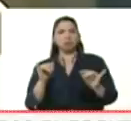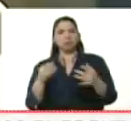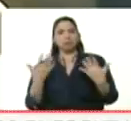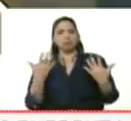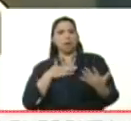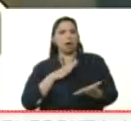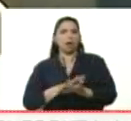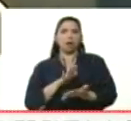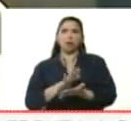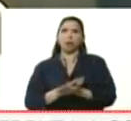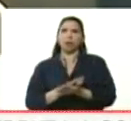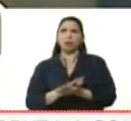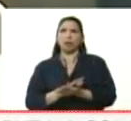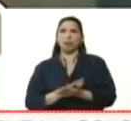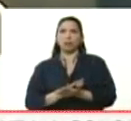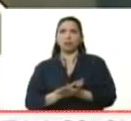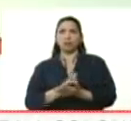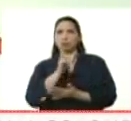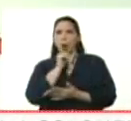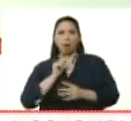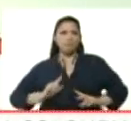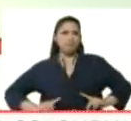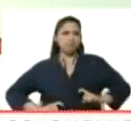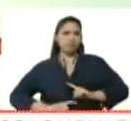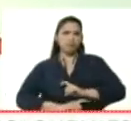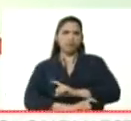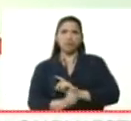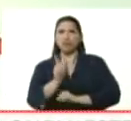Ya, 21 años asustándonos.